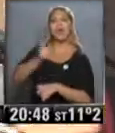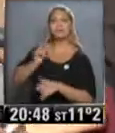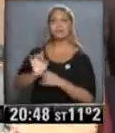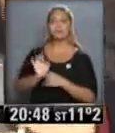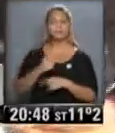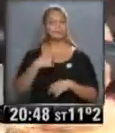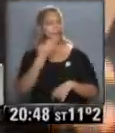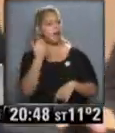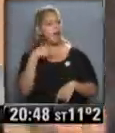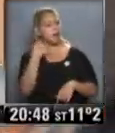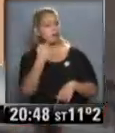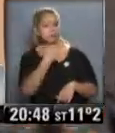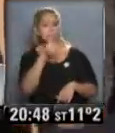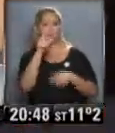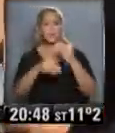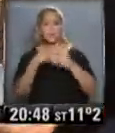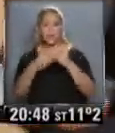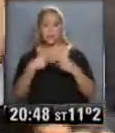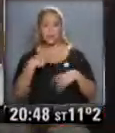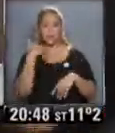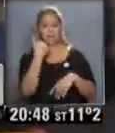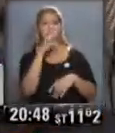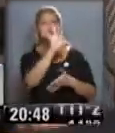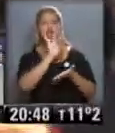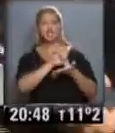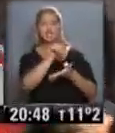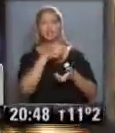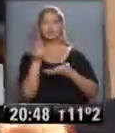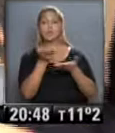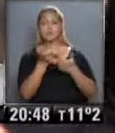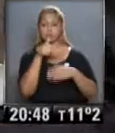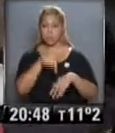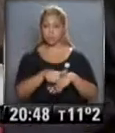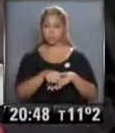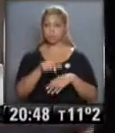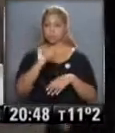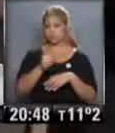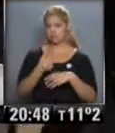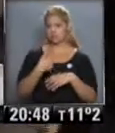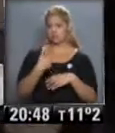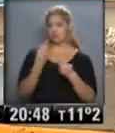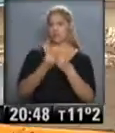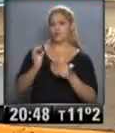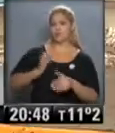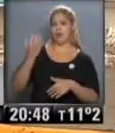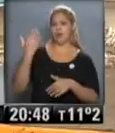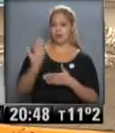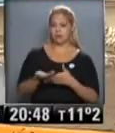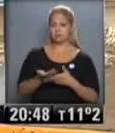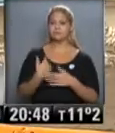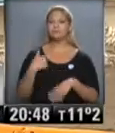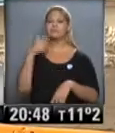otras oportunidades, la familia Videla contrató sus servicios aquí. Sí, pero de muchísimos años.